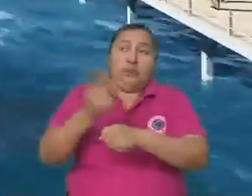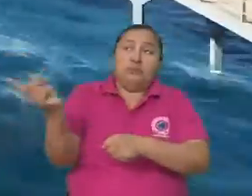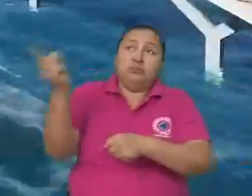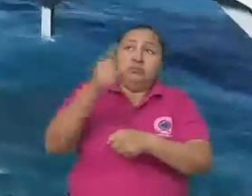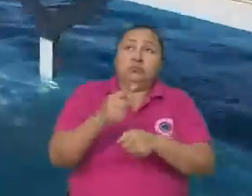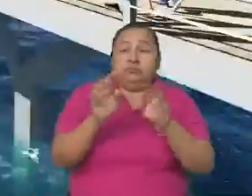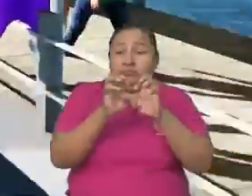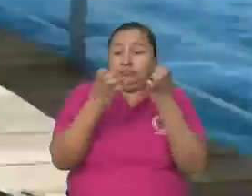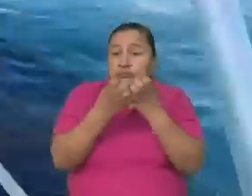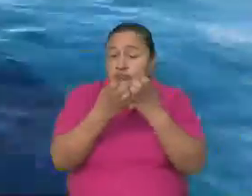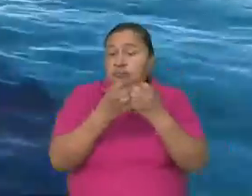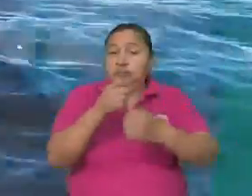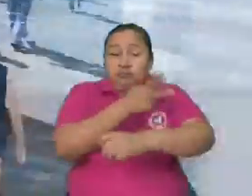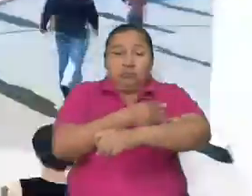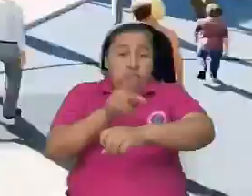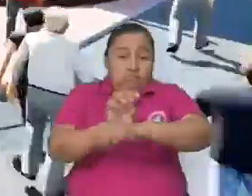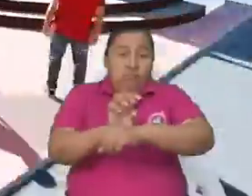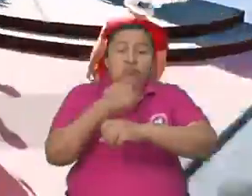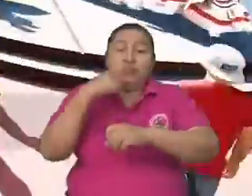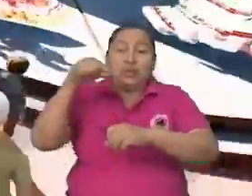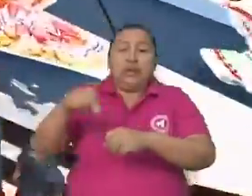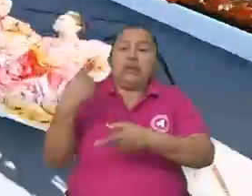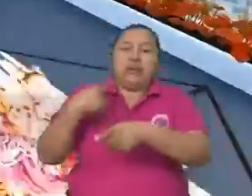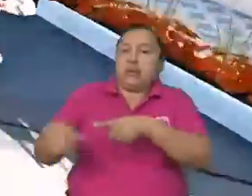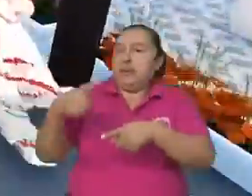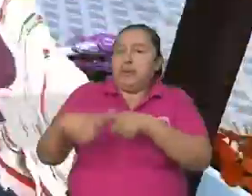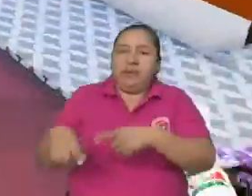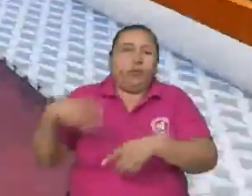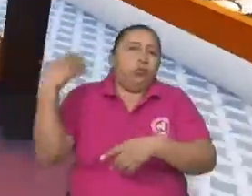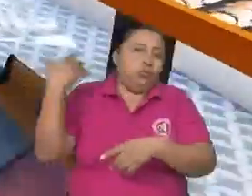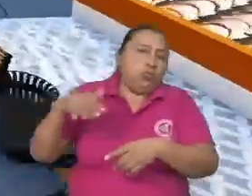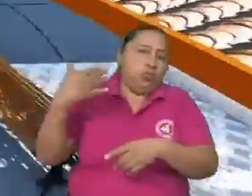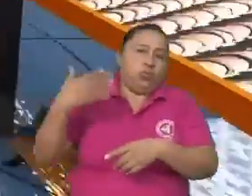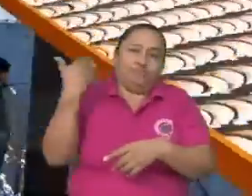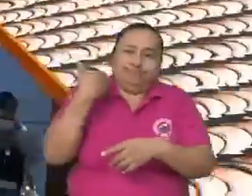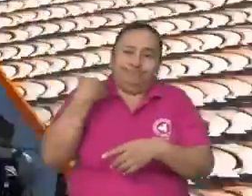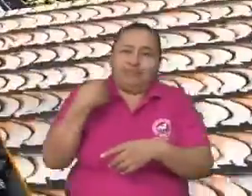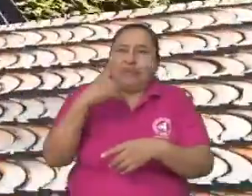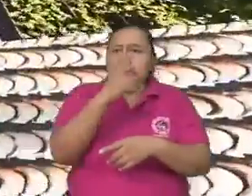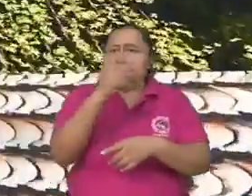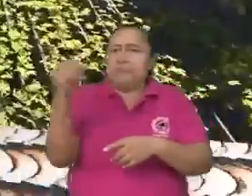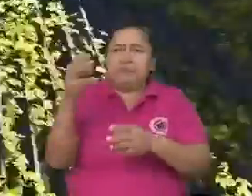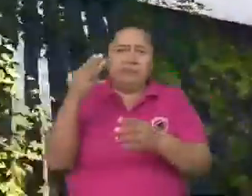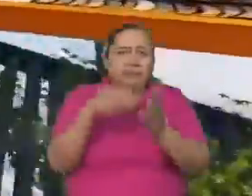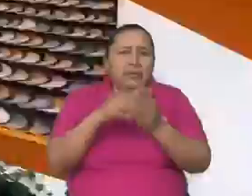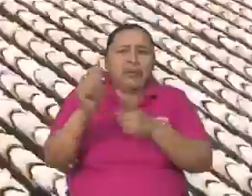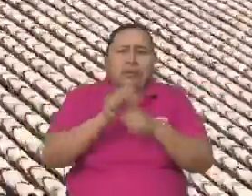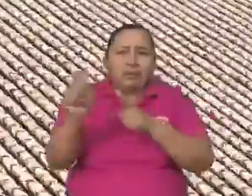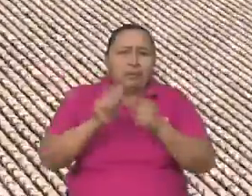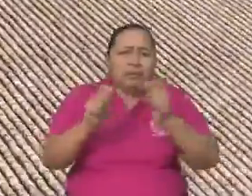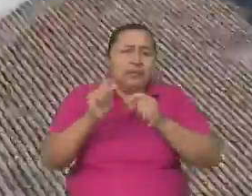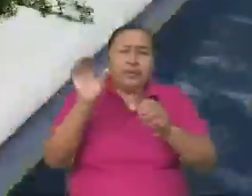Y que el canon de arrendamiento que ellos pagaban era una barbaridad. Cada mes estaban pagando como $100,000 por cada equipo.